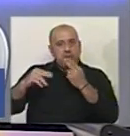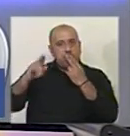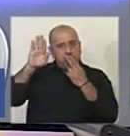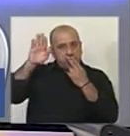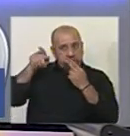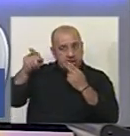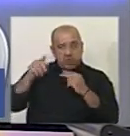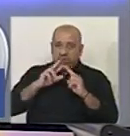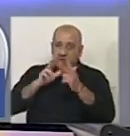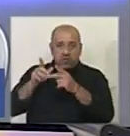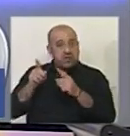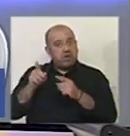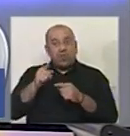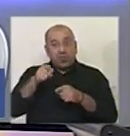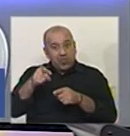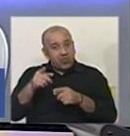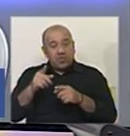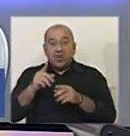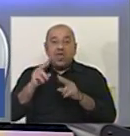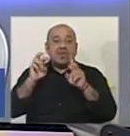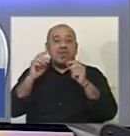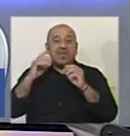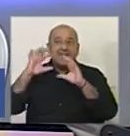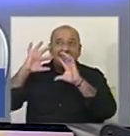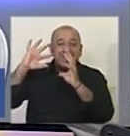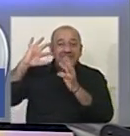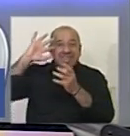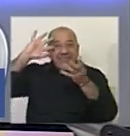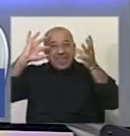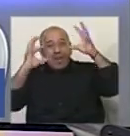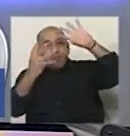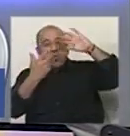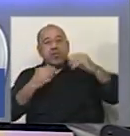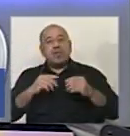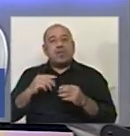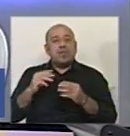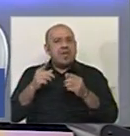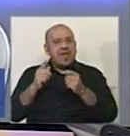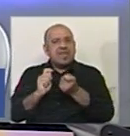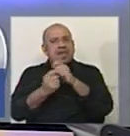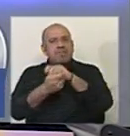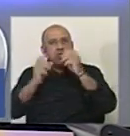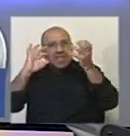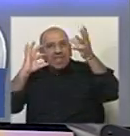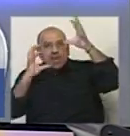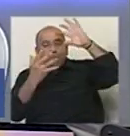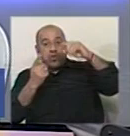del acuerdo de París sobre el cambio climático, y creo que en ese sentido suena como una